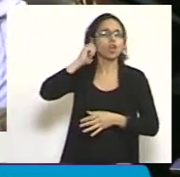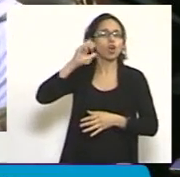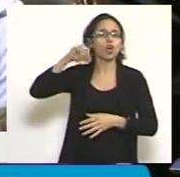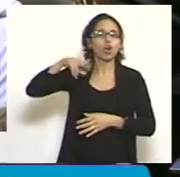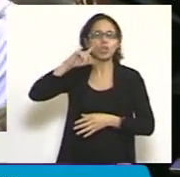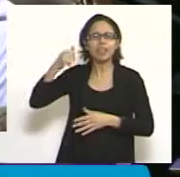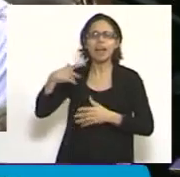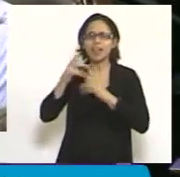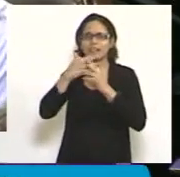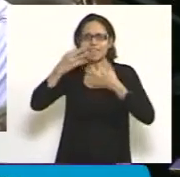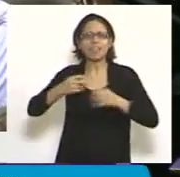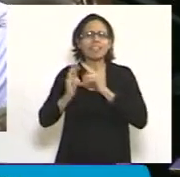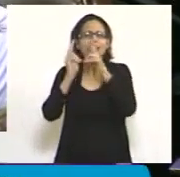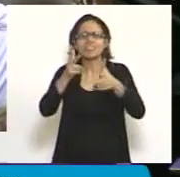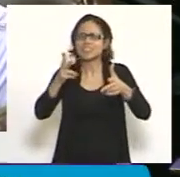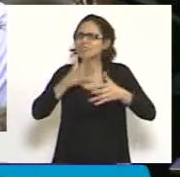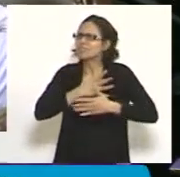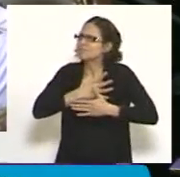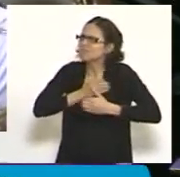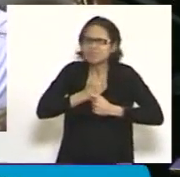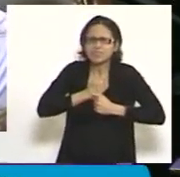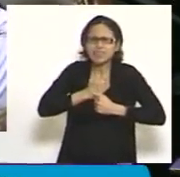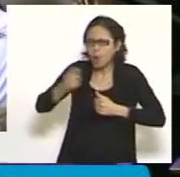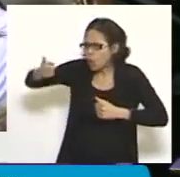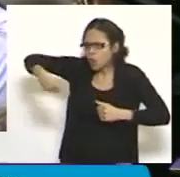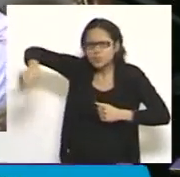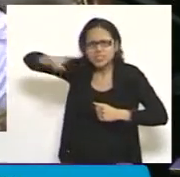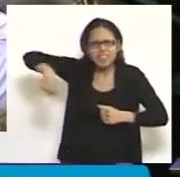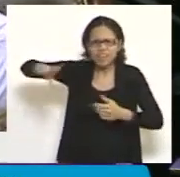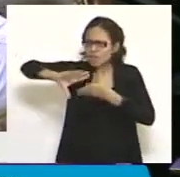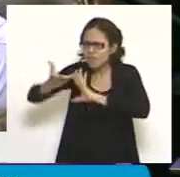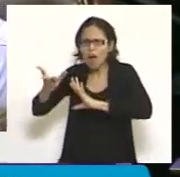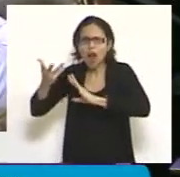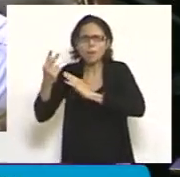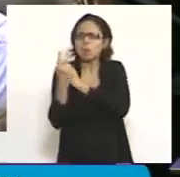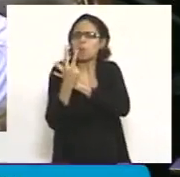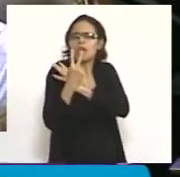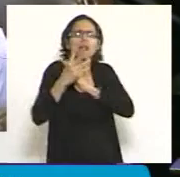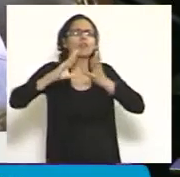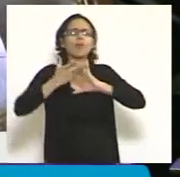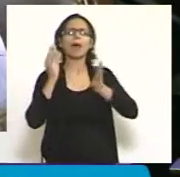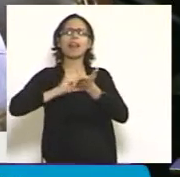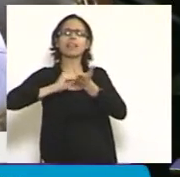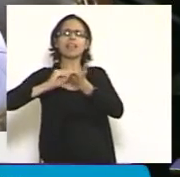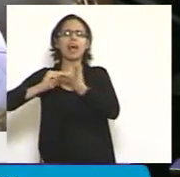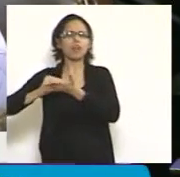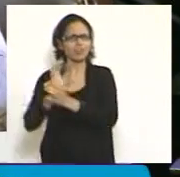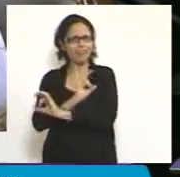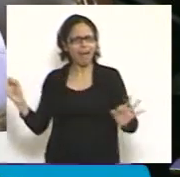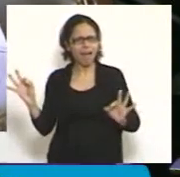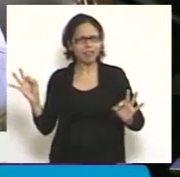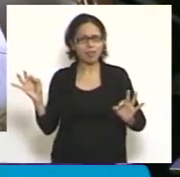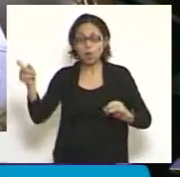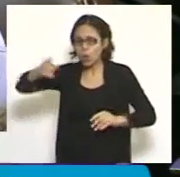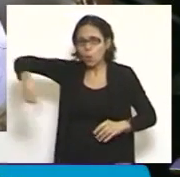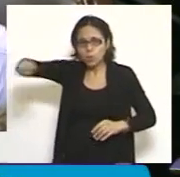resulta indignante la poca autoestima que se tienen como legisladores. Cuando